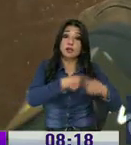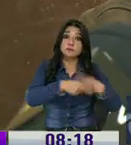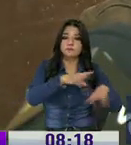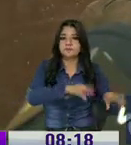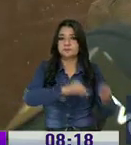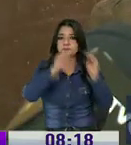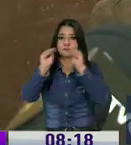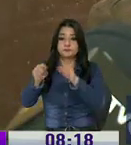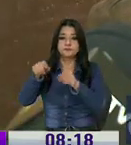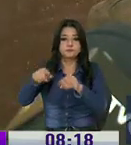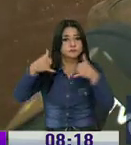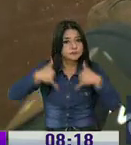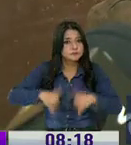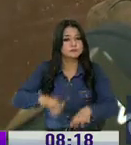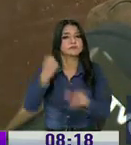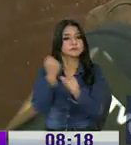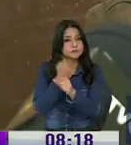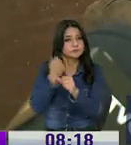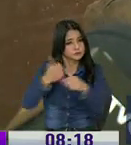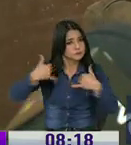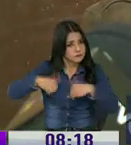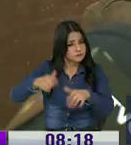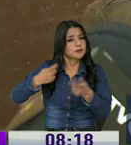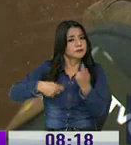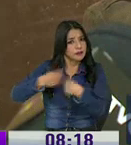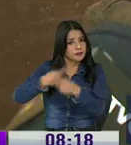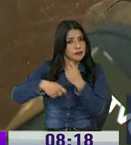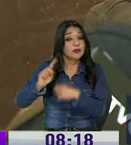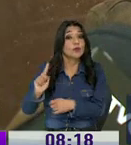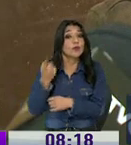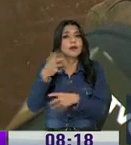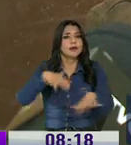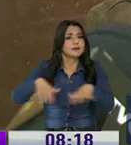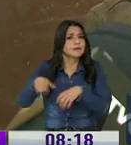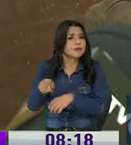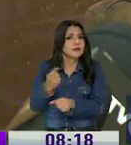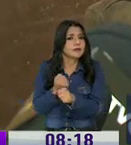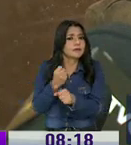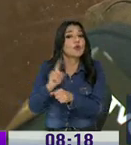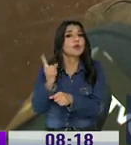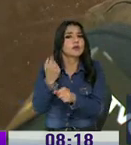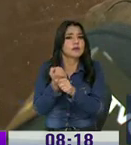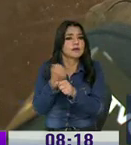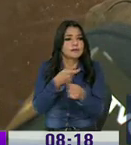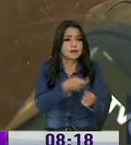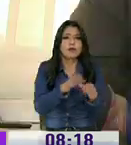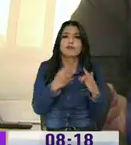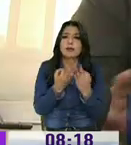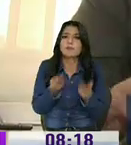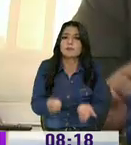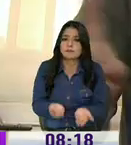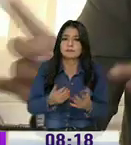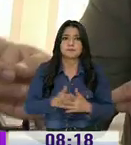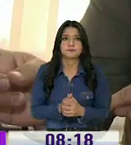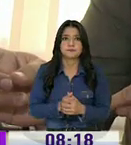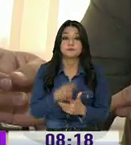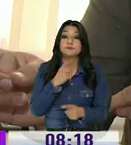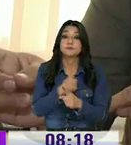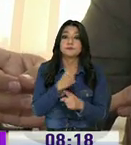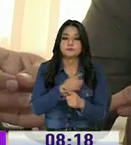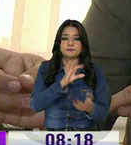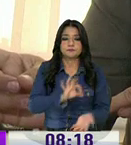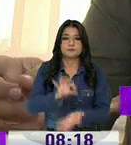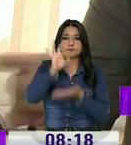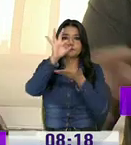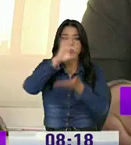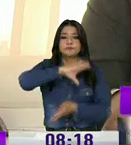para que logren seguir manteniendo sus actividades, ya que es la única actividad que ellos tienen para poder mantener sus hogares. Lo cual, a criterio de los